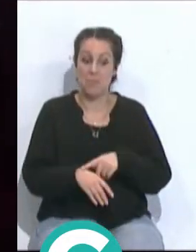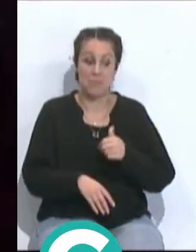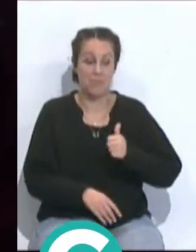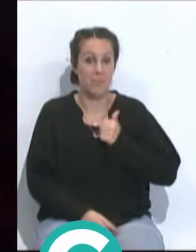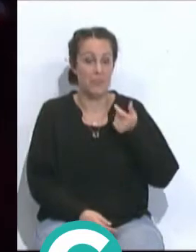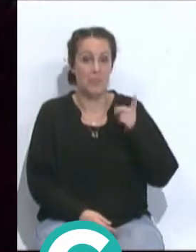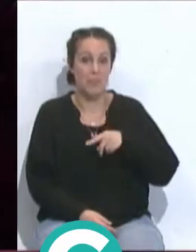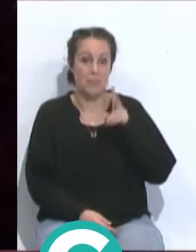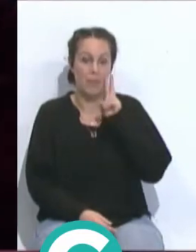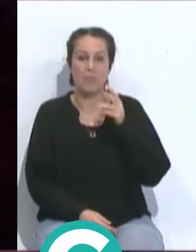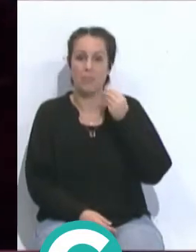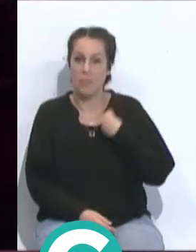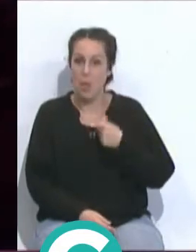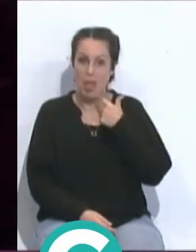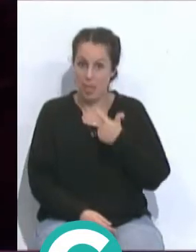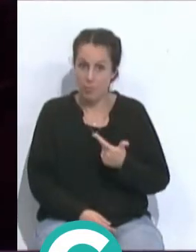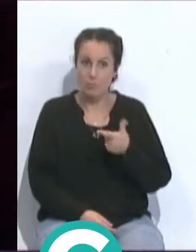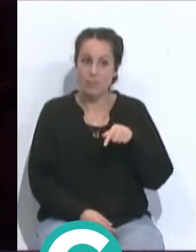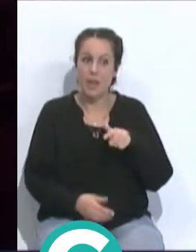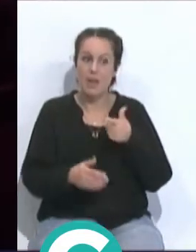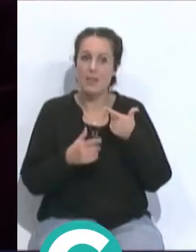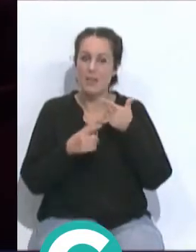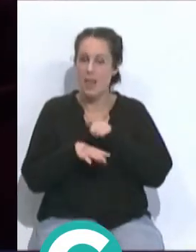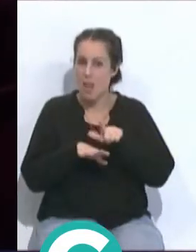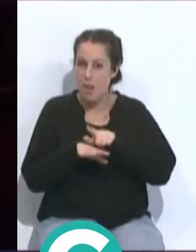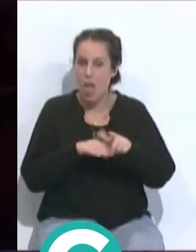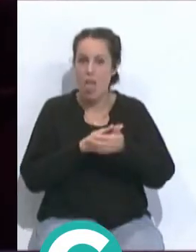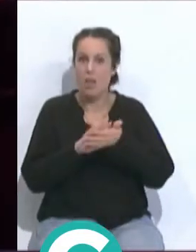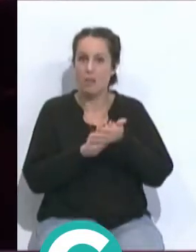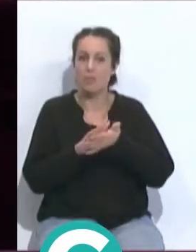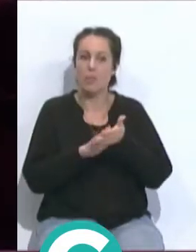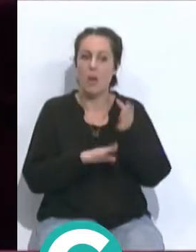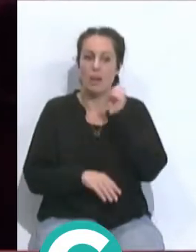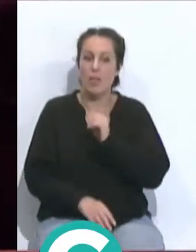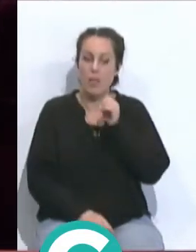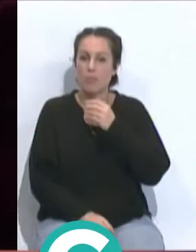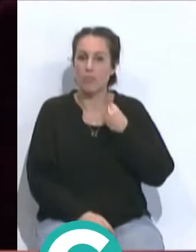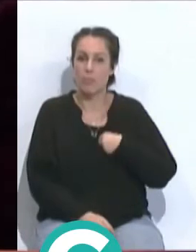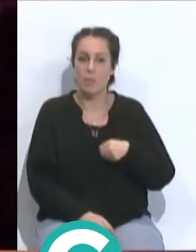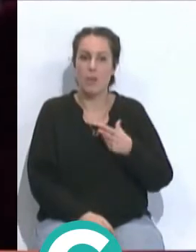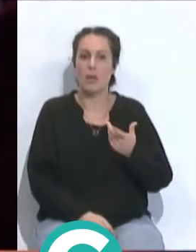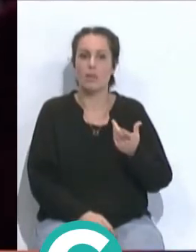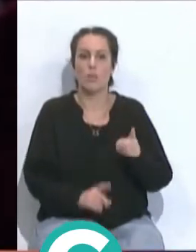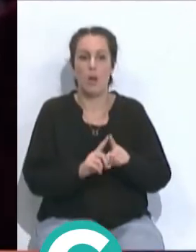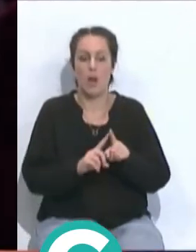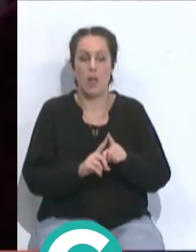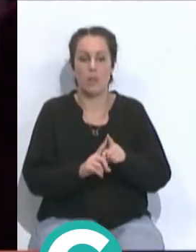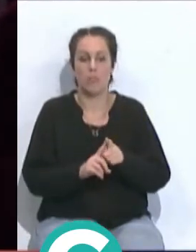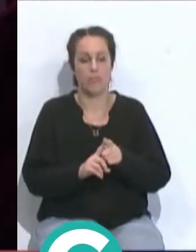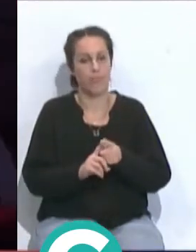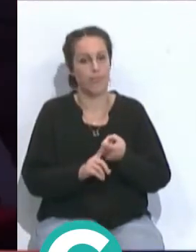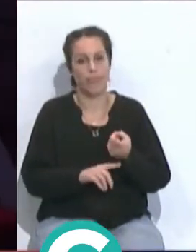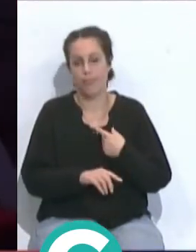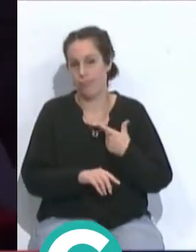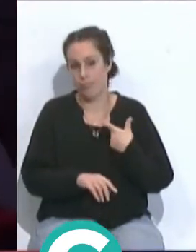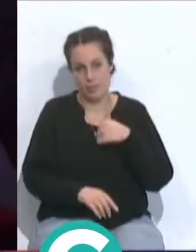oportunidad también de ver esto que estamos diciendo, ¿no? Esa literatura de la que hablaba, sí. Esta copla, ¿no? Con la mano de los grandísimos intérpretes que son